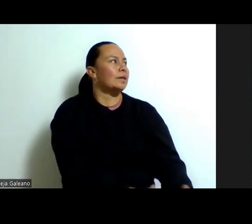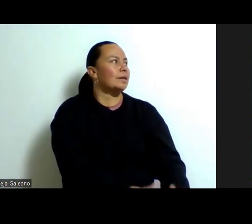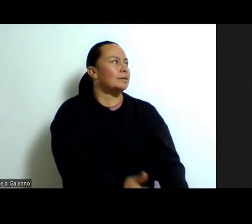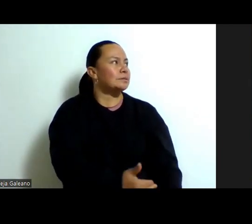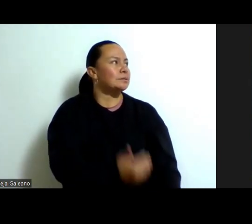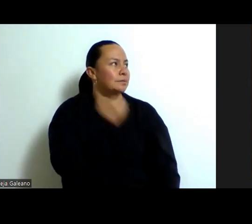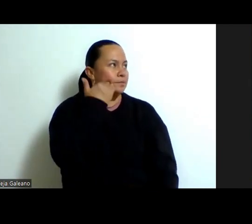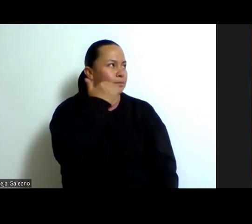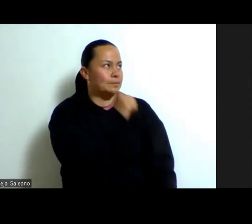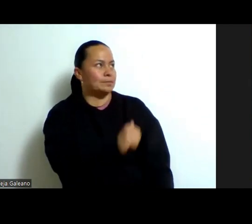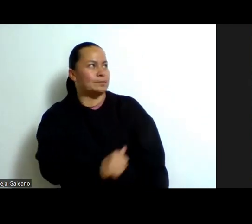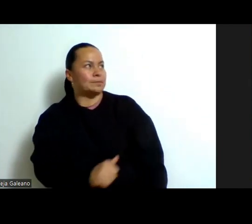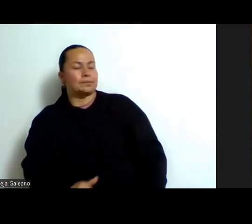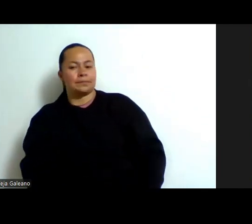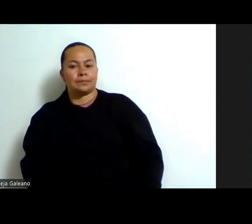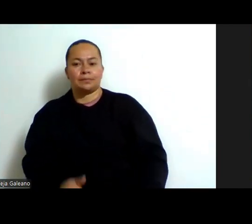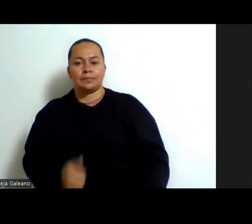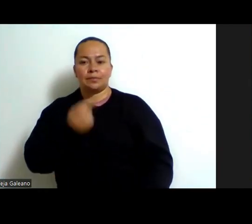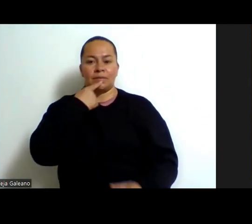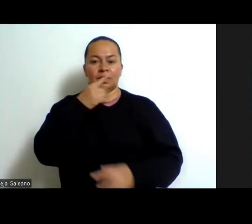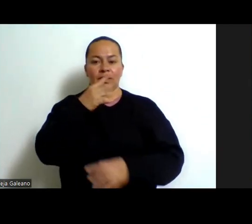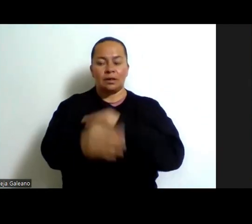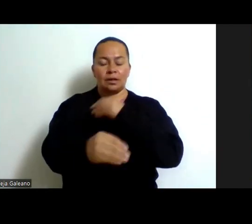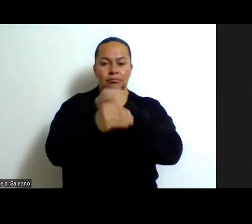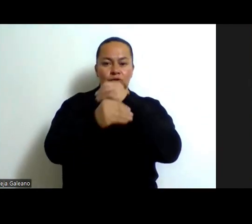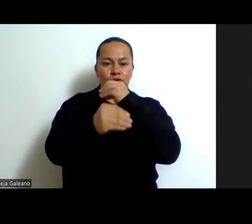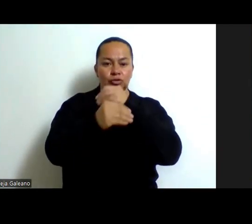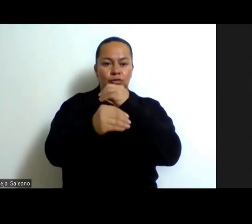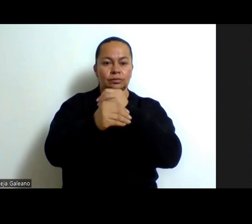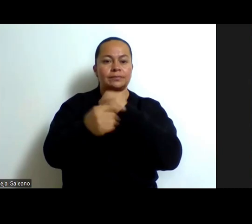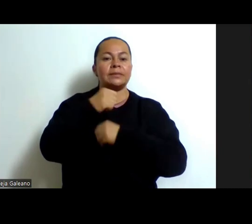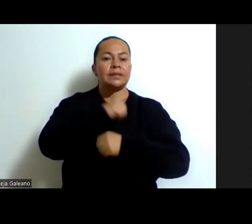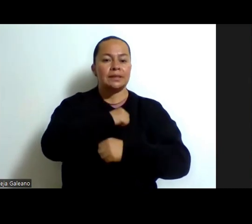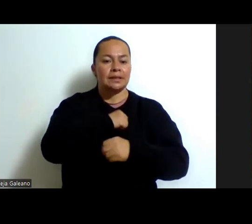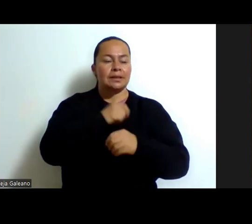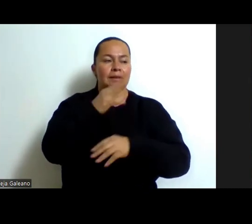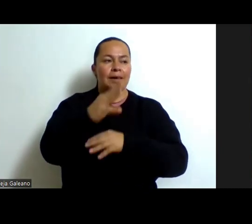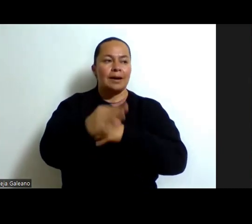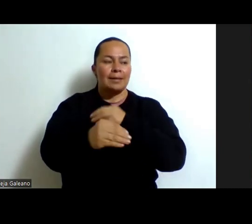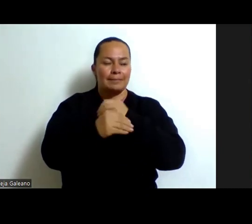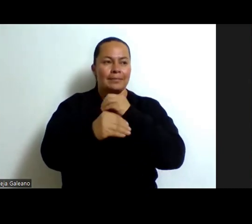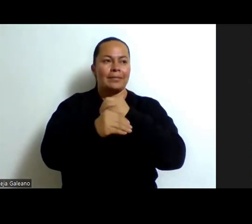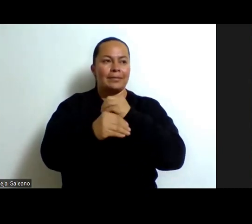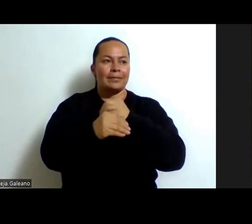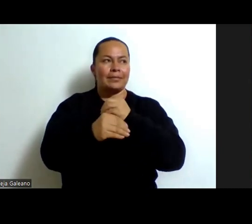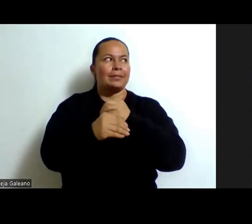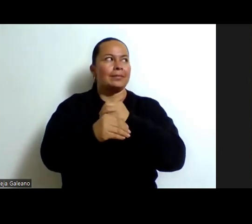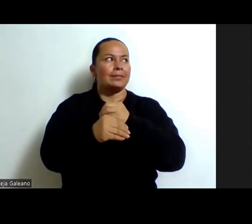porque por una parte termina muchas veces el familiar